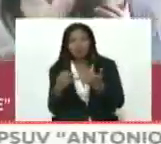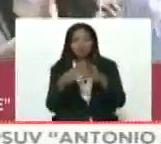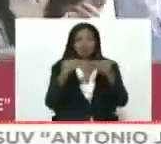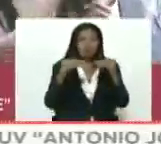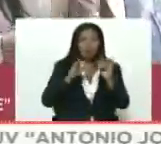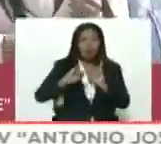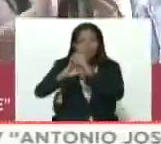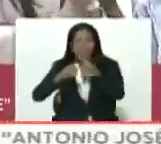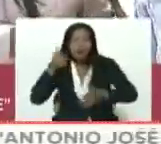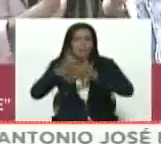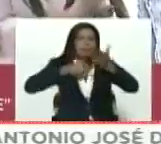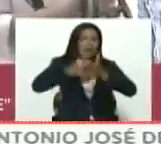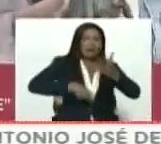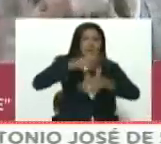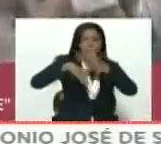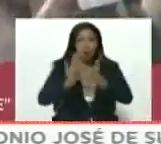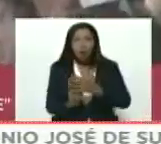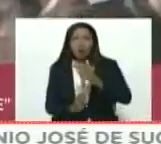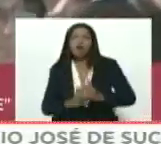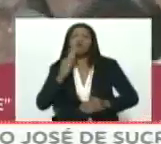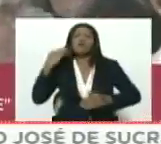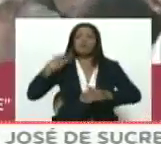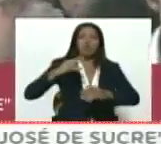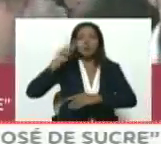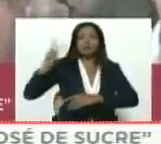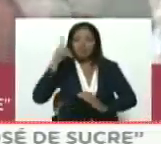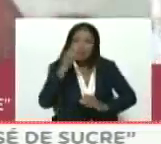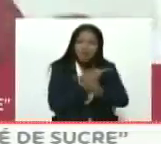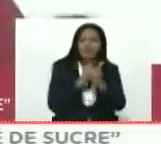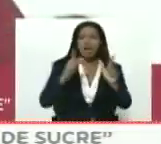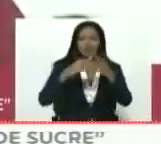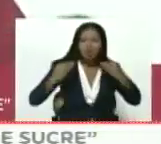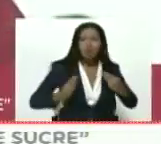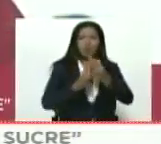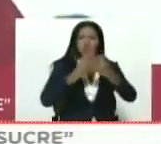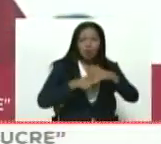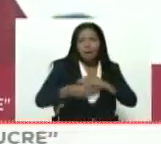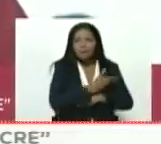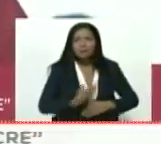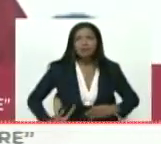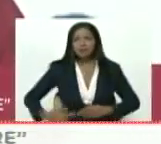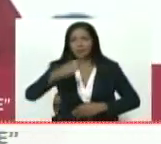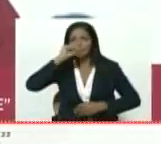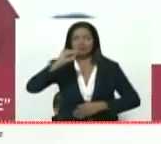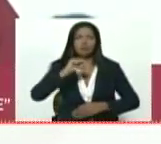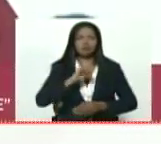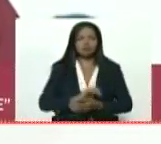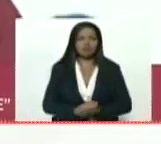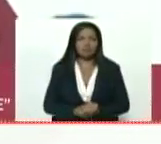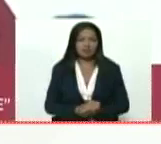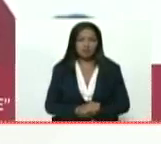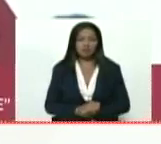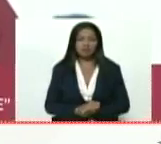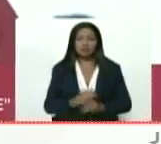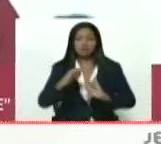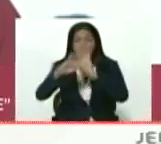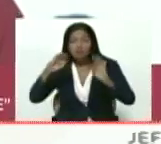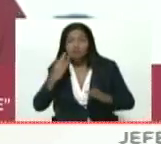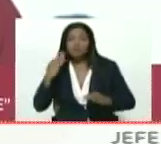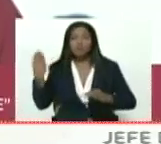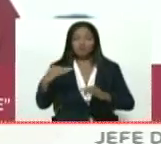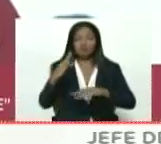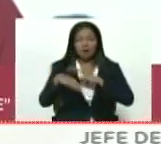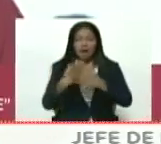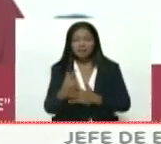las batallas que nos toque la juventud venezolana librar junto al presidente Nicolás. Esta juventud, así como